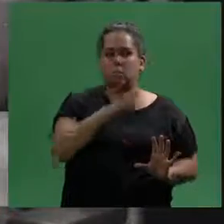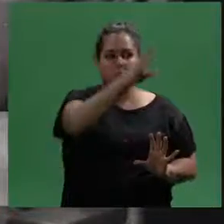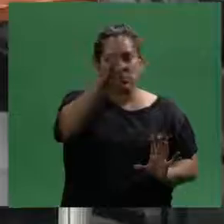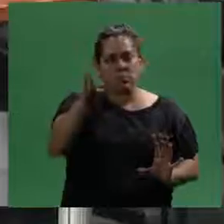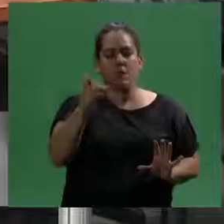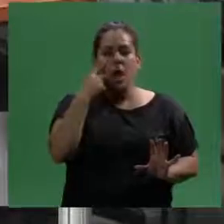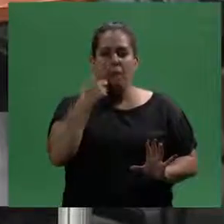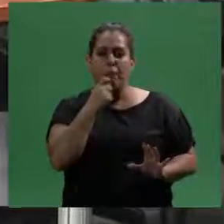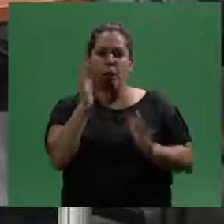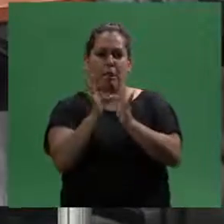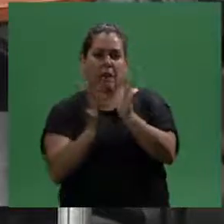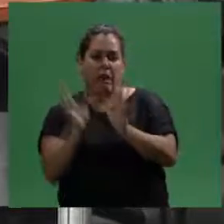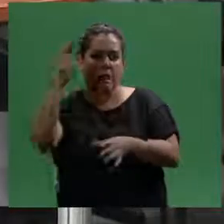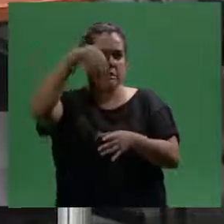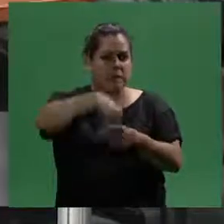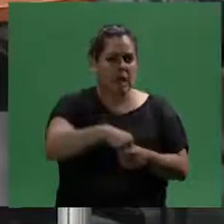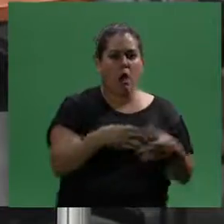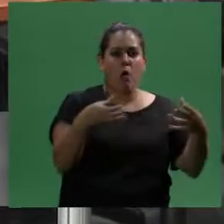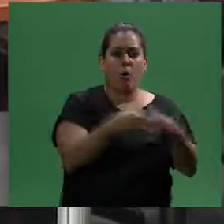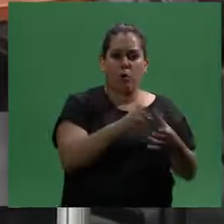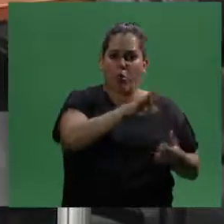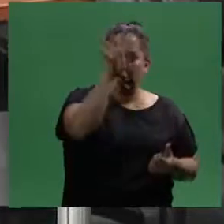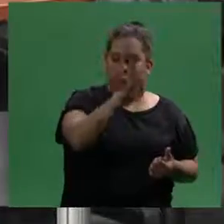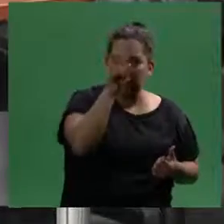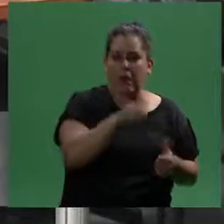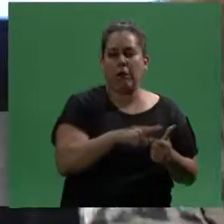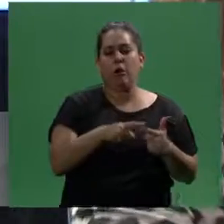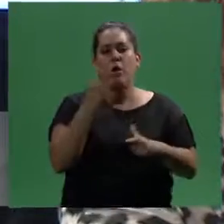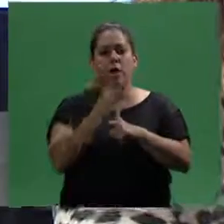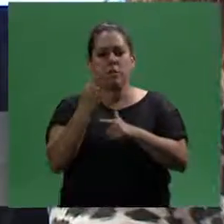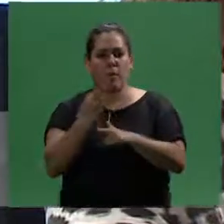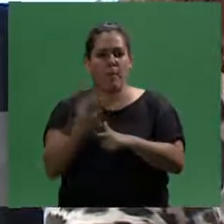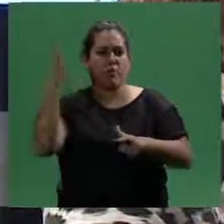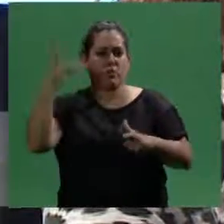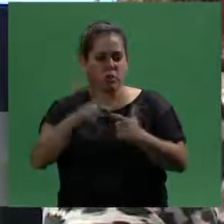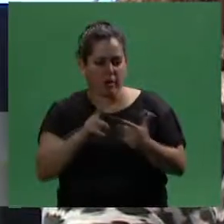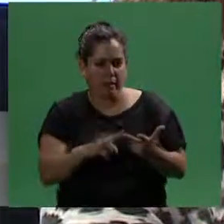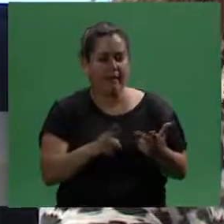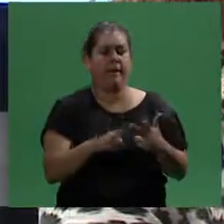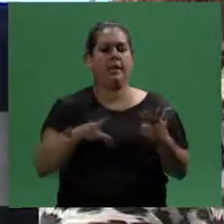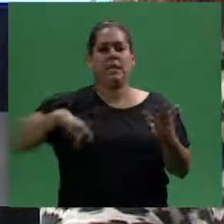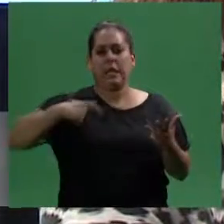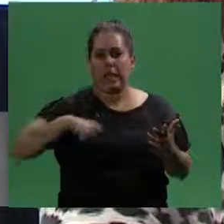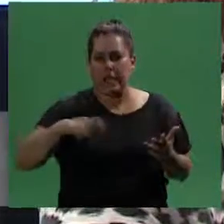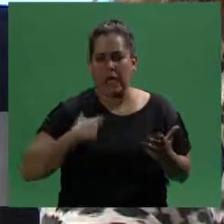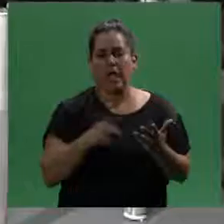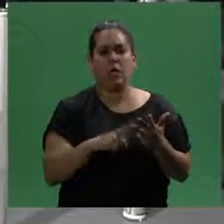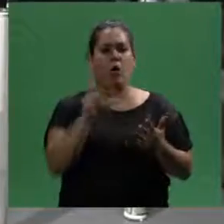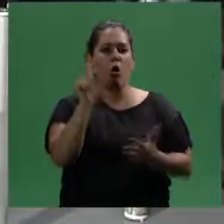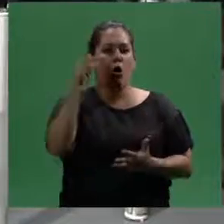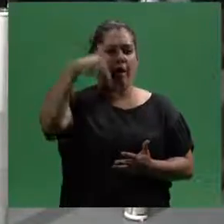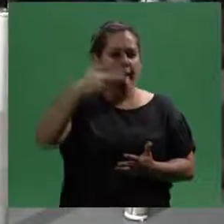las regiones del país. Participaba la iglesia, los pueblos originarios, los colegios de profesionales,